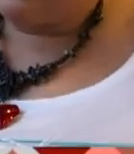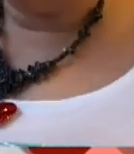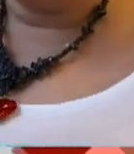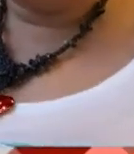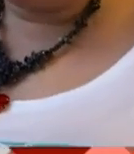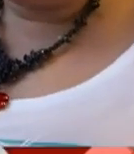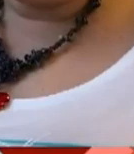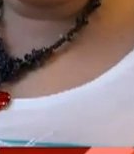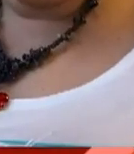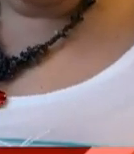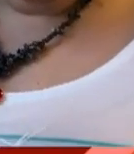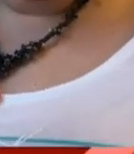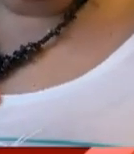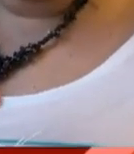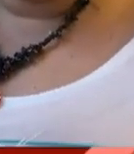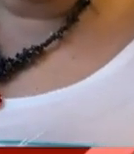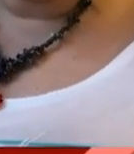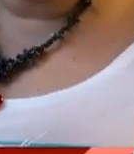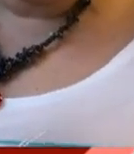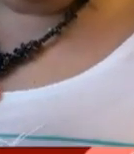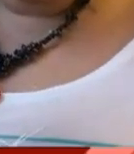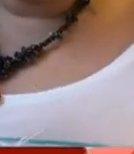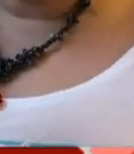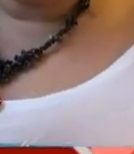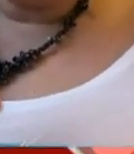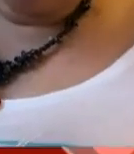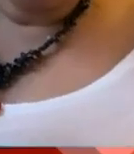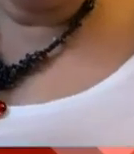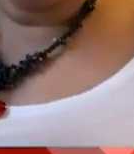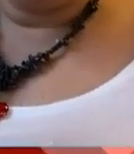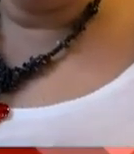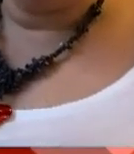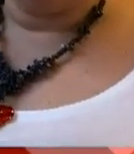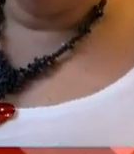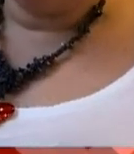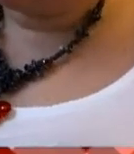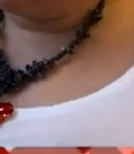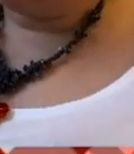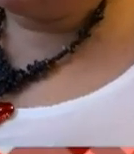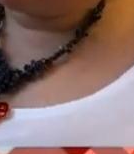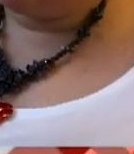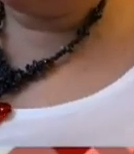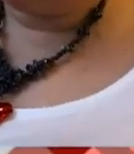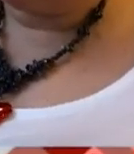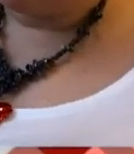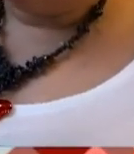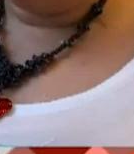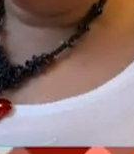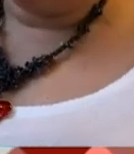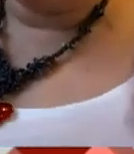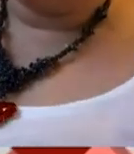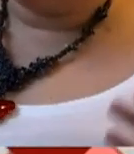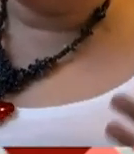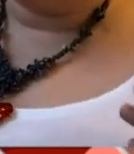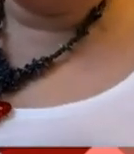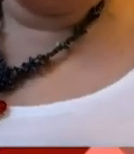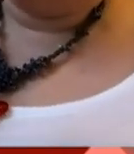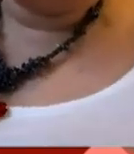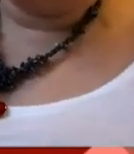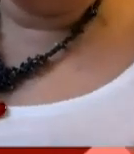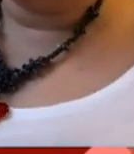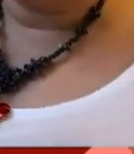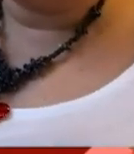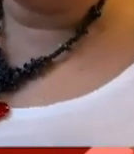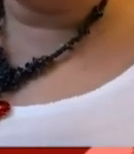brazos abiertos bien, ¿no? Entonces me parece muy importante que se hagan estos eventos para romper,